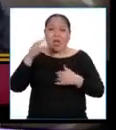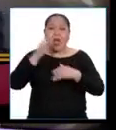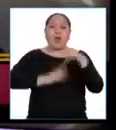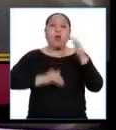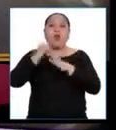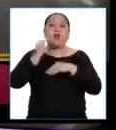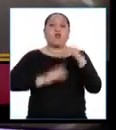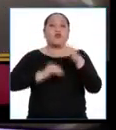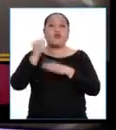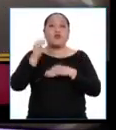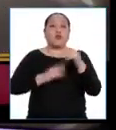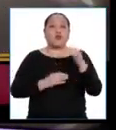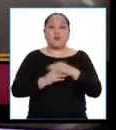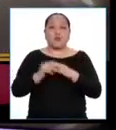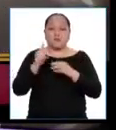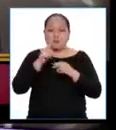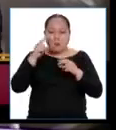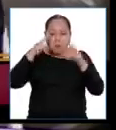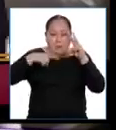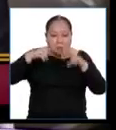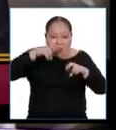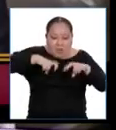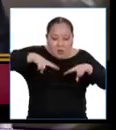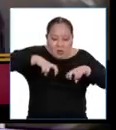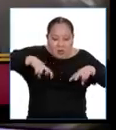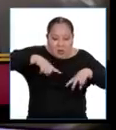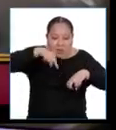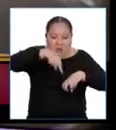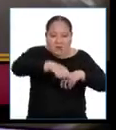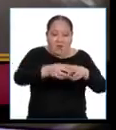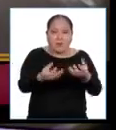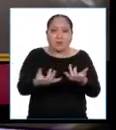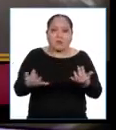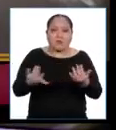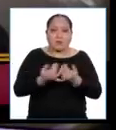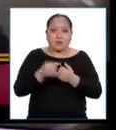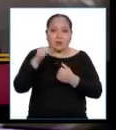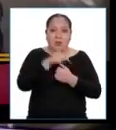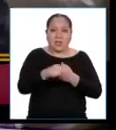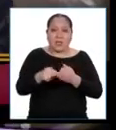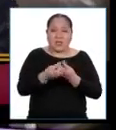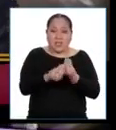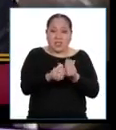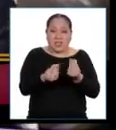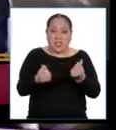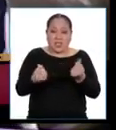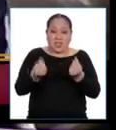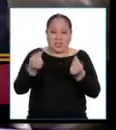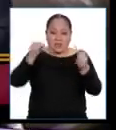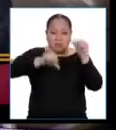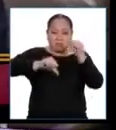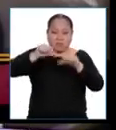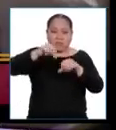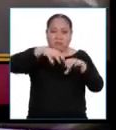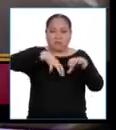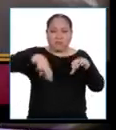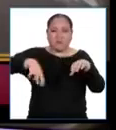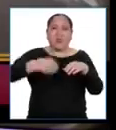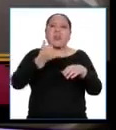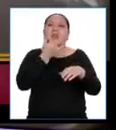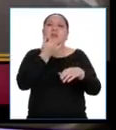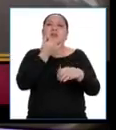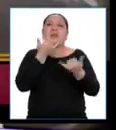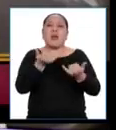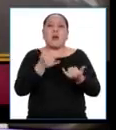sin estudio de suelo en un terreno que es relleno. ¿Y qué está pasando